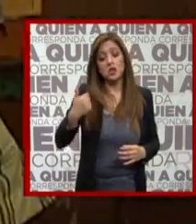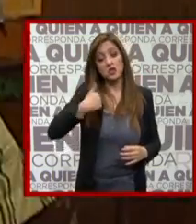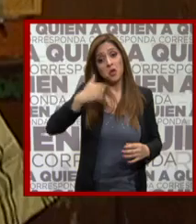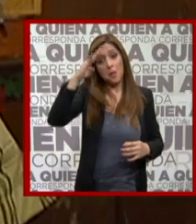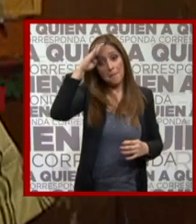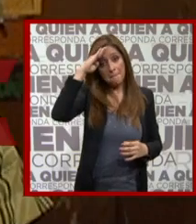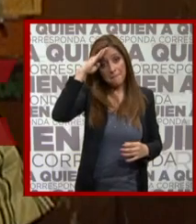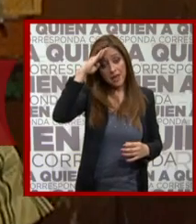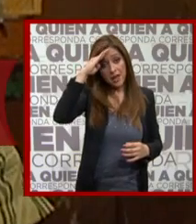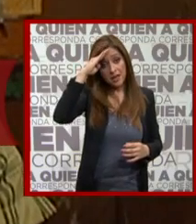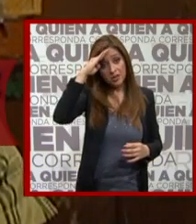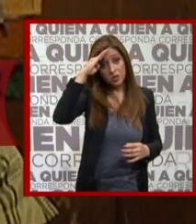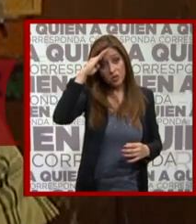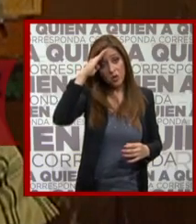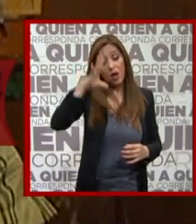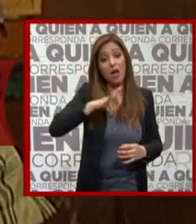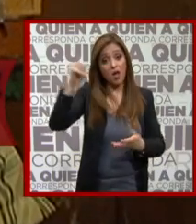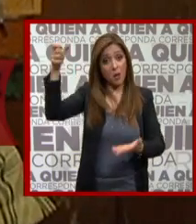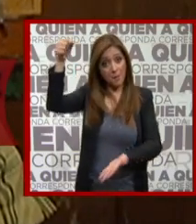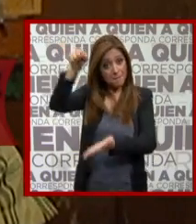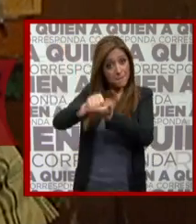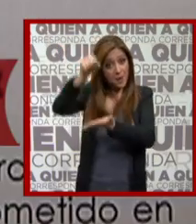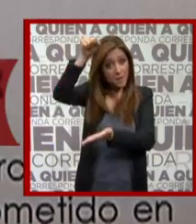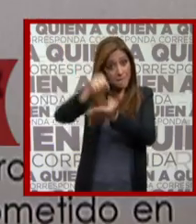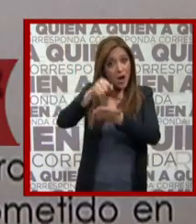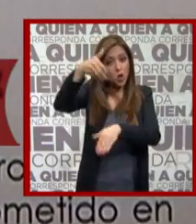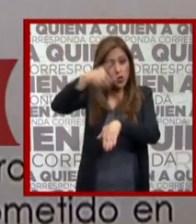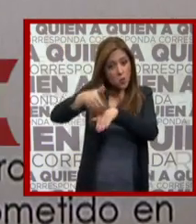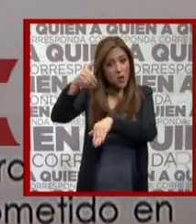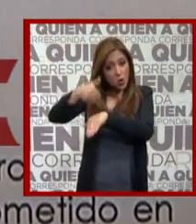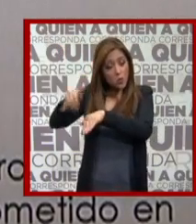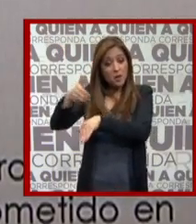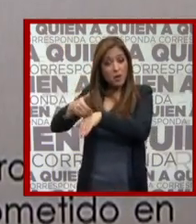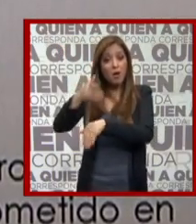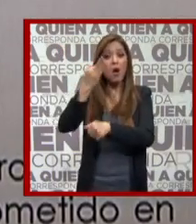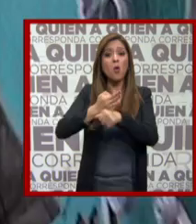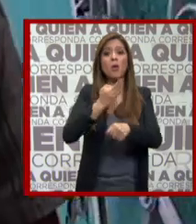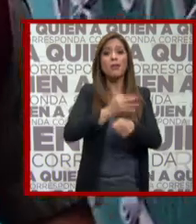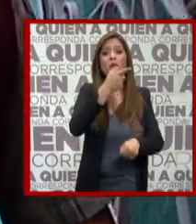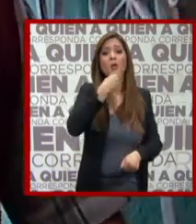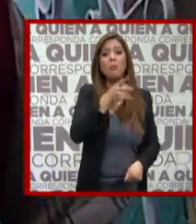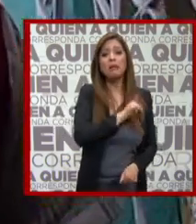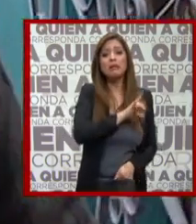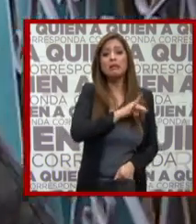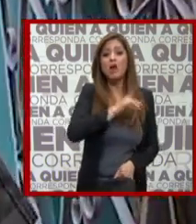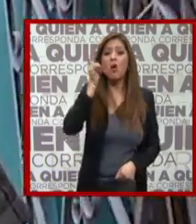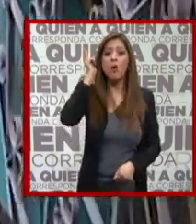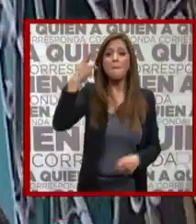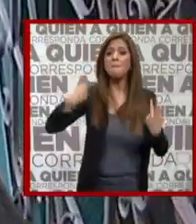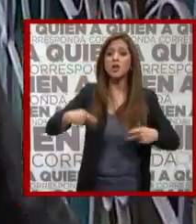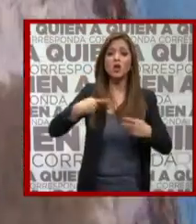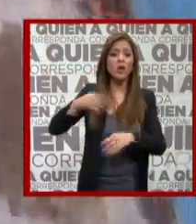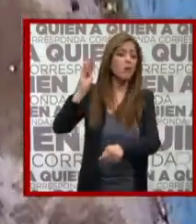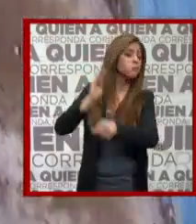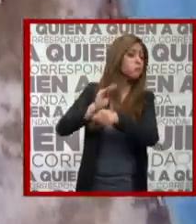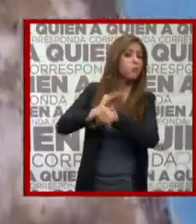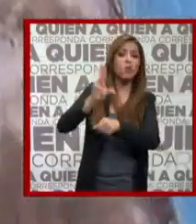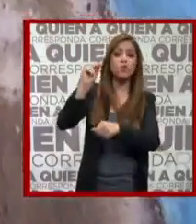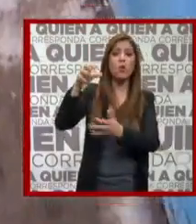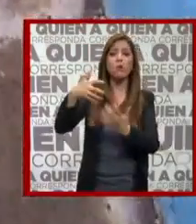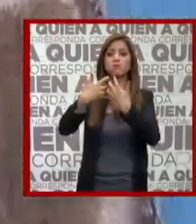considerando tener unas máquinas de control numérico. Ahora teme que ese sueño quizá no se cumpla. Para quien